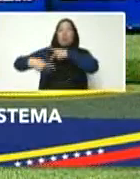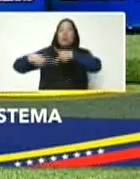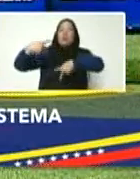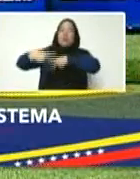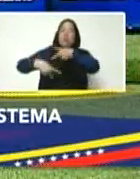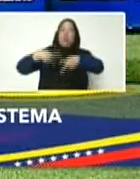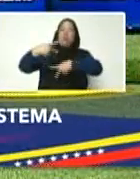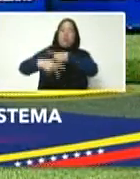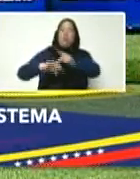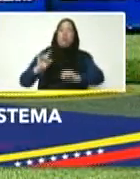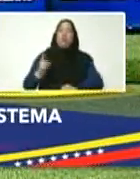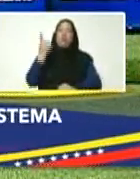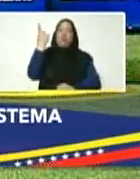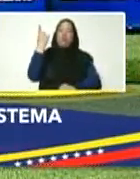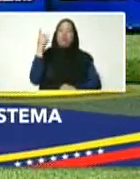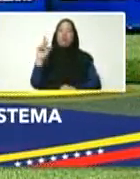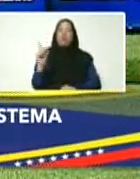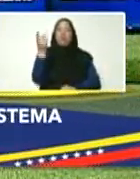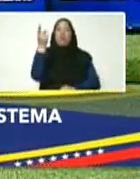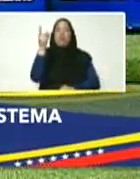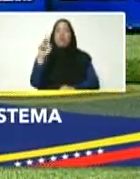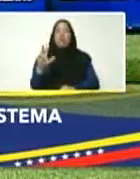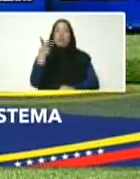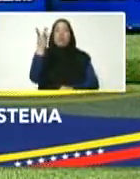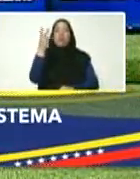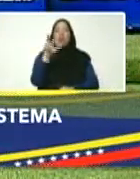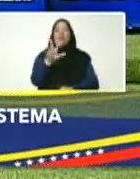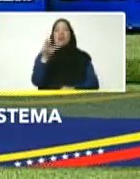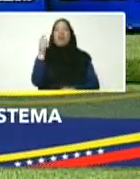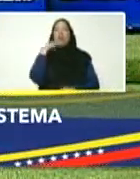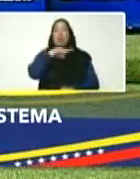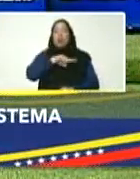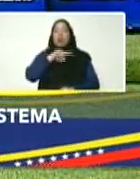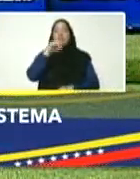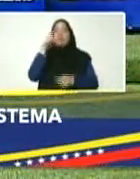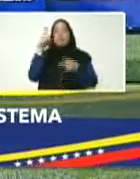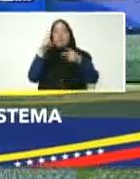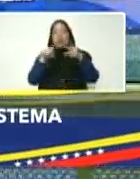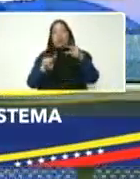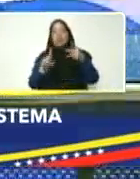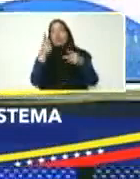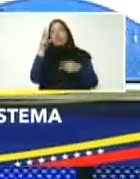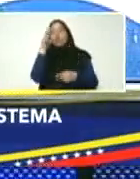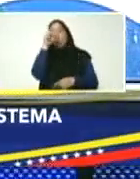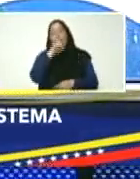progresivamente primer grado, segundo grado, tercer grado, primer año, segundo año.